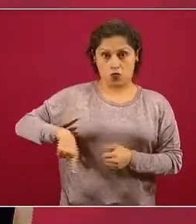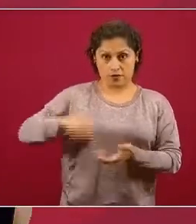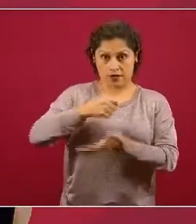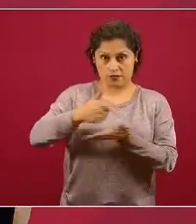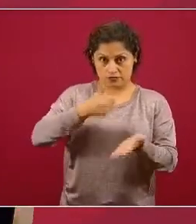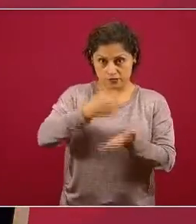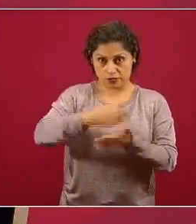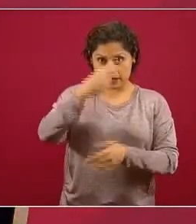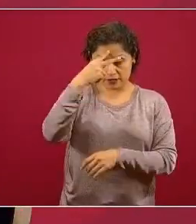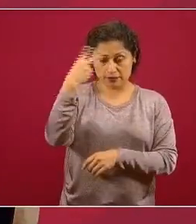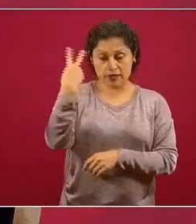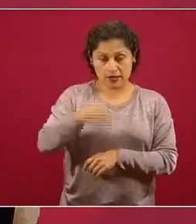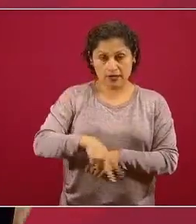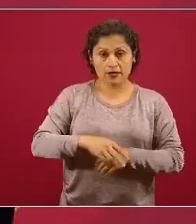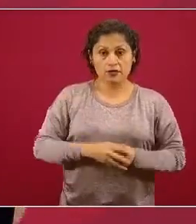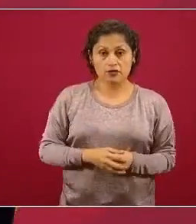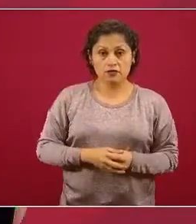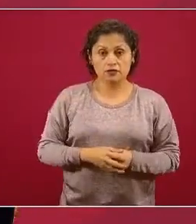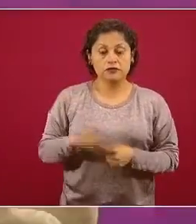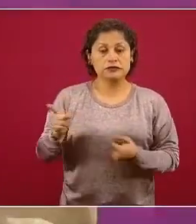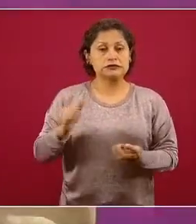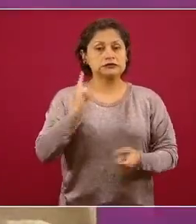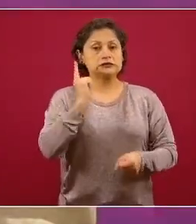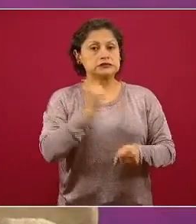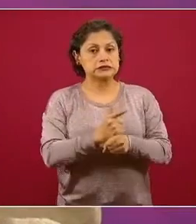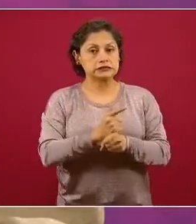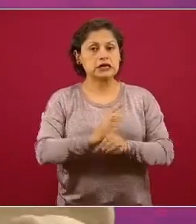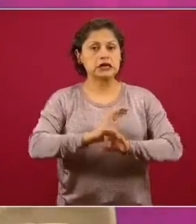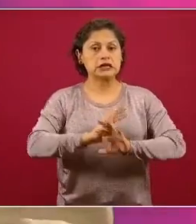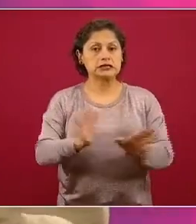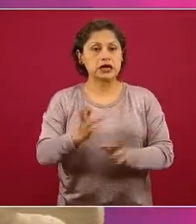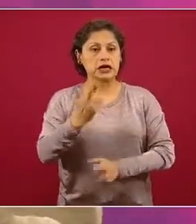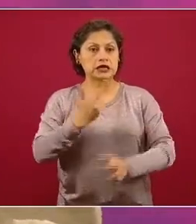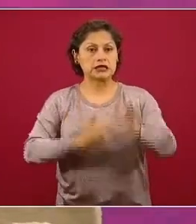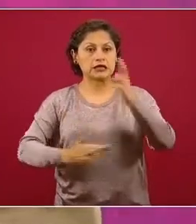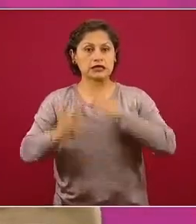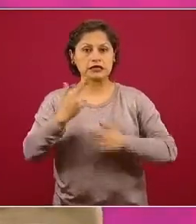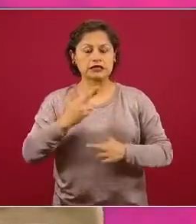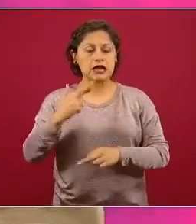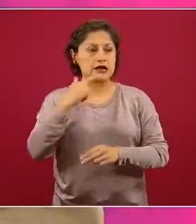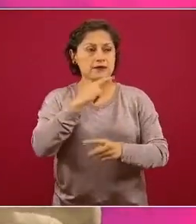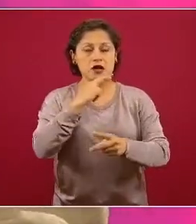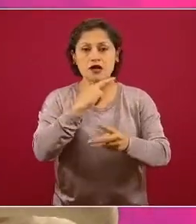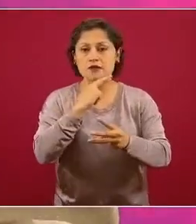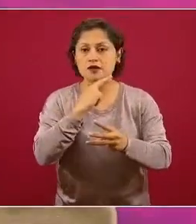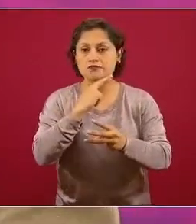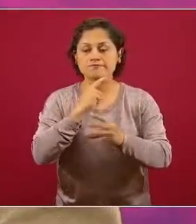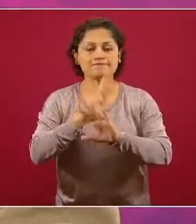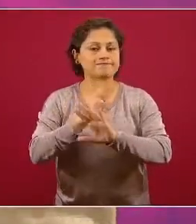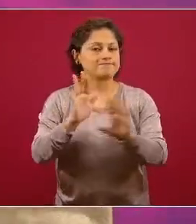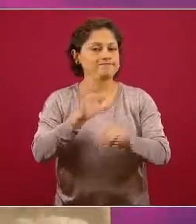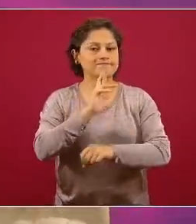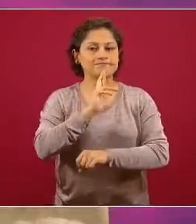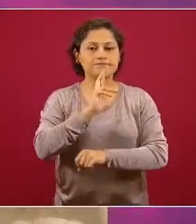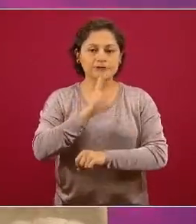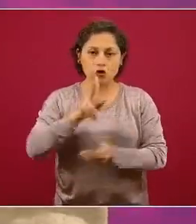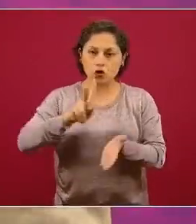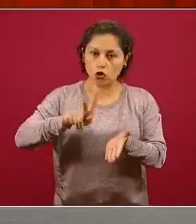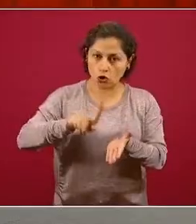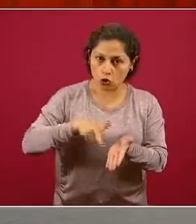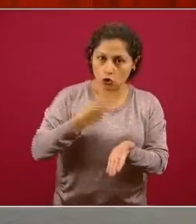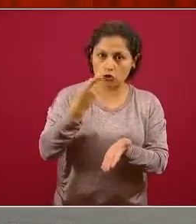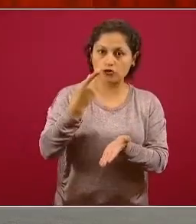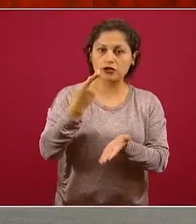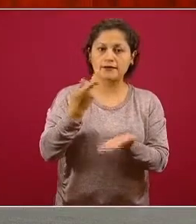que podía ser el proceso de retorno demasiado acelerado, y se tomaron decisiones muy